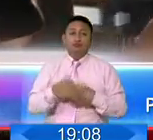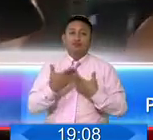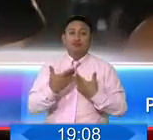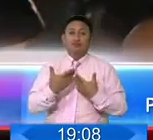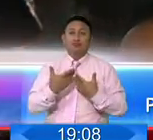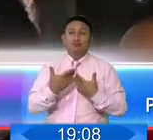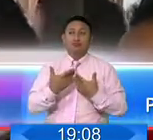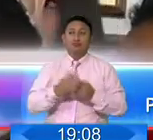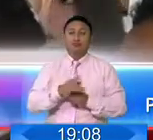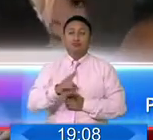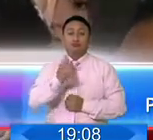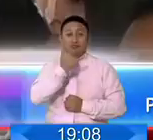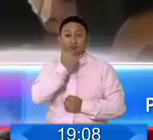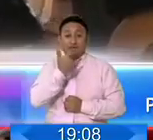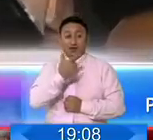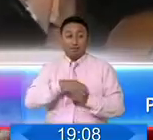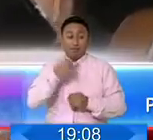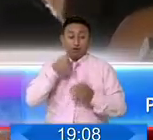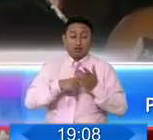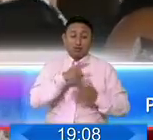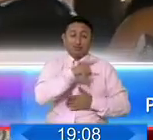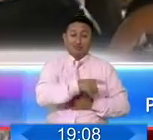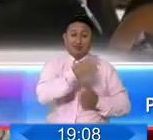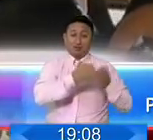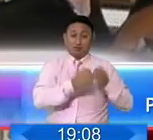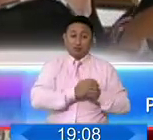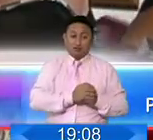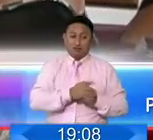10 a 13 años. Por lo tanto, era